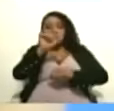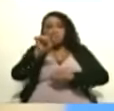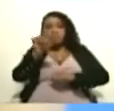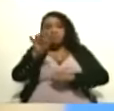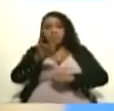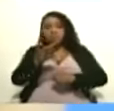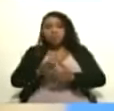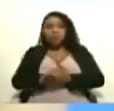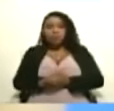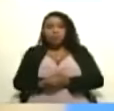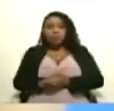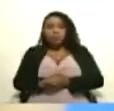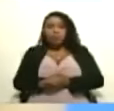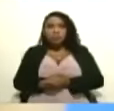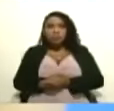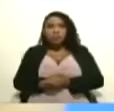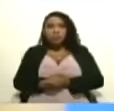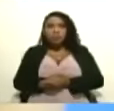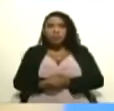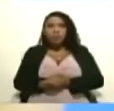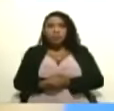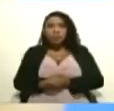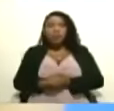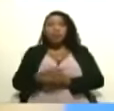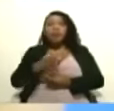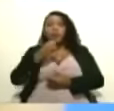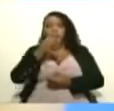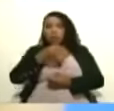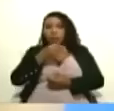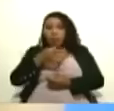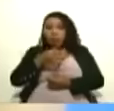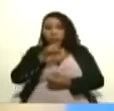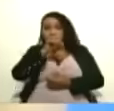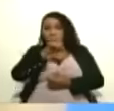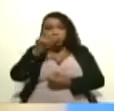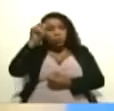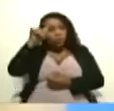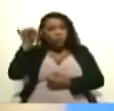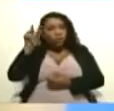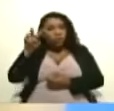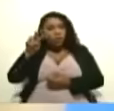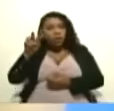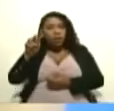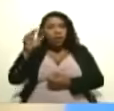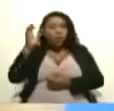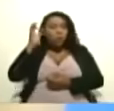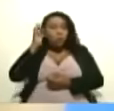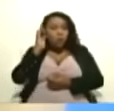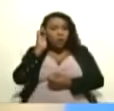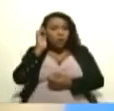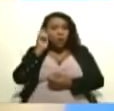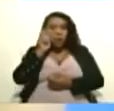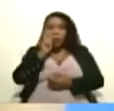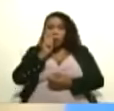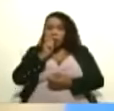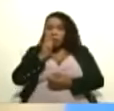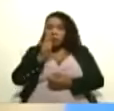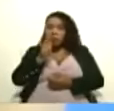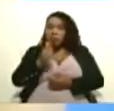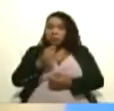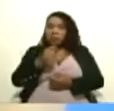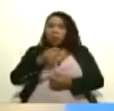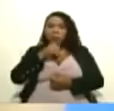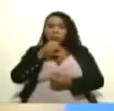guayana esequiva Muy buenas tardes a nuestro amado pueblo de Venezuela a sus mujeres hombres de bien a sus